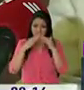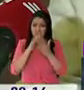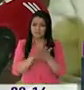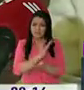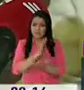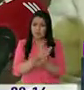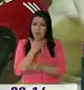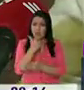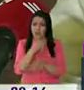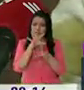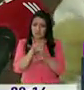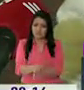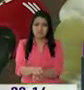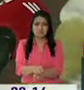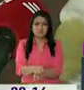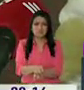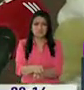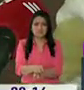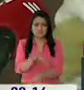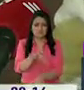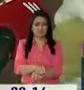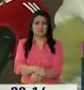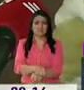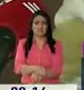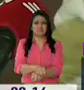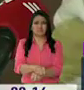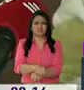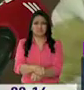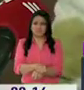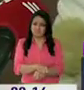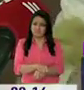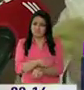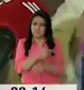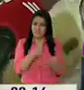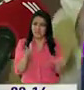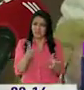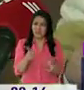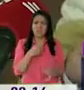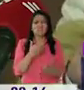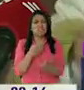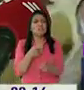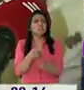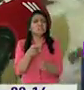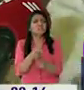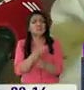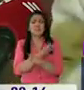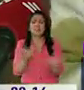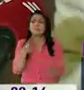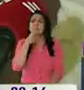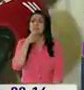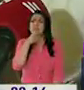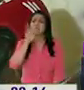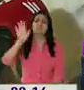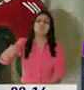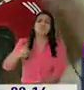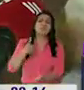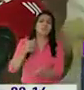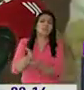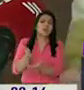escuela, lo tengo ahí detenido, secuestrado, porque quiero presionar para que el medio de comunicación no me moleste. O